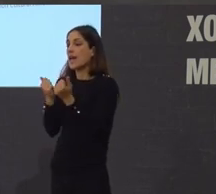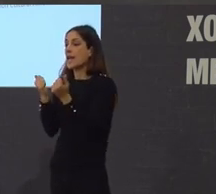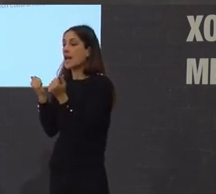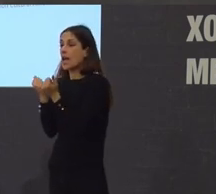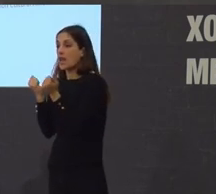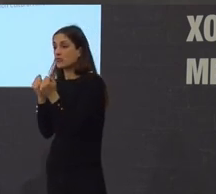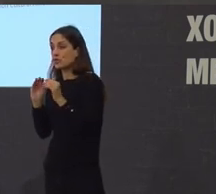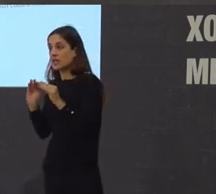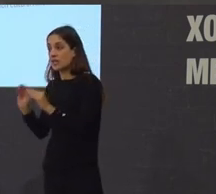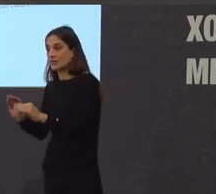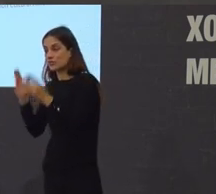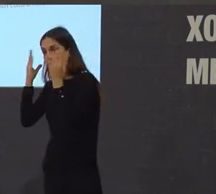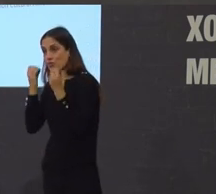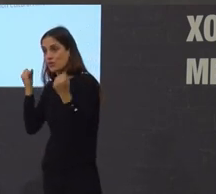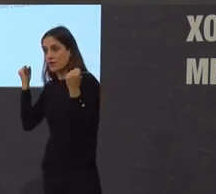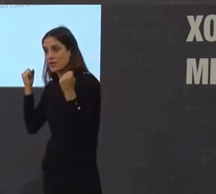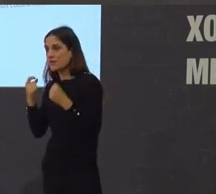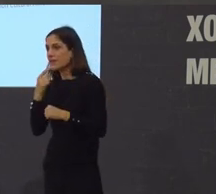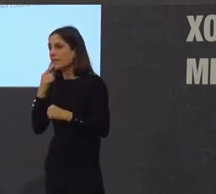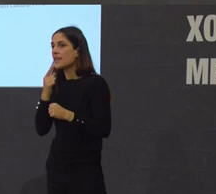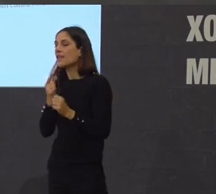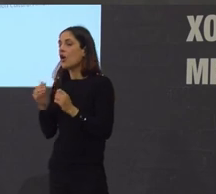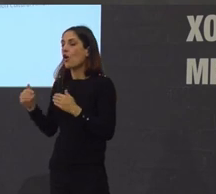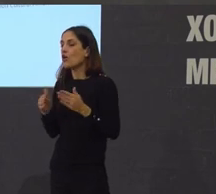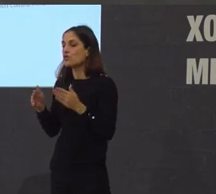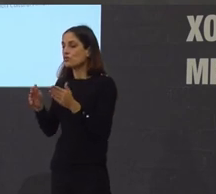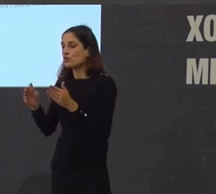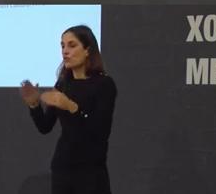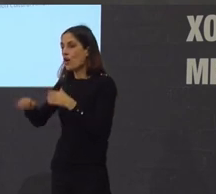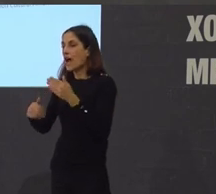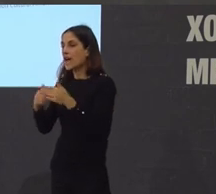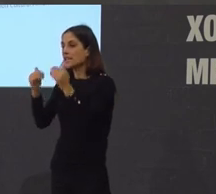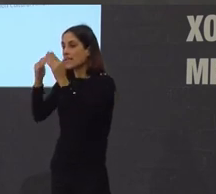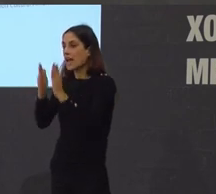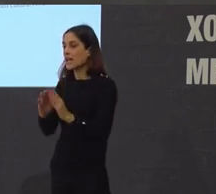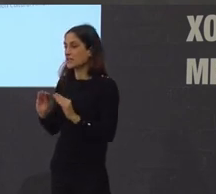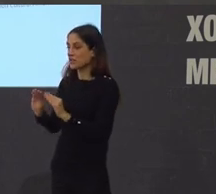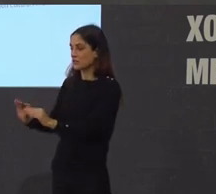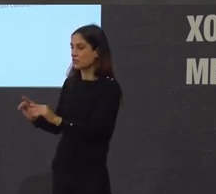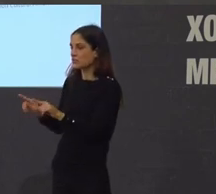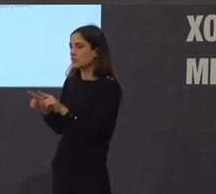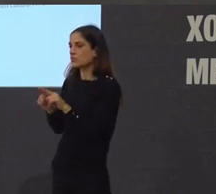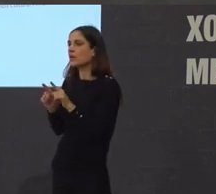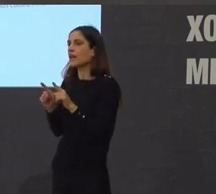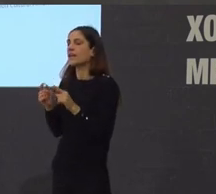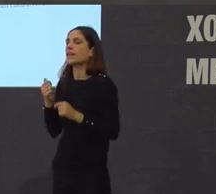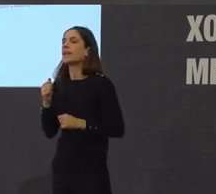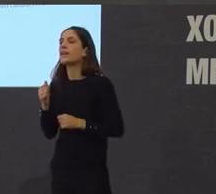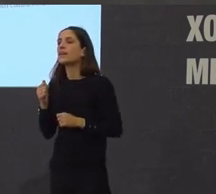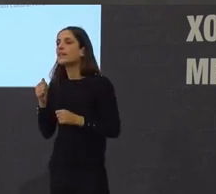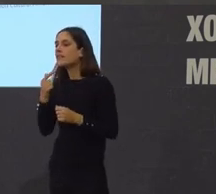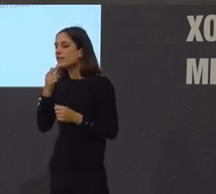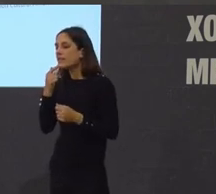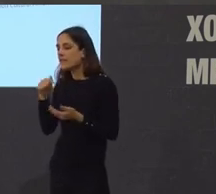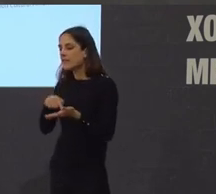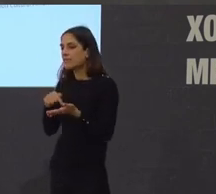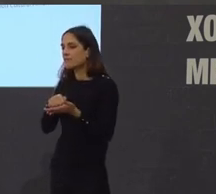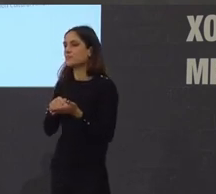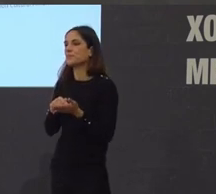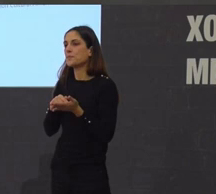sobre la construcción de un camino para su a casa un lugarteniente era un pistolero que tenían que era ramón bau